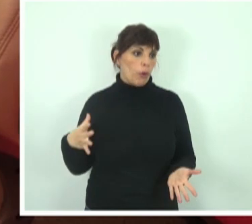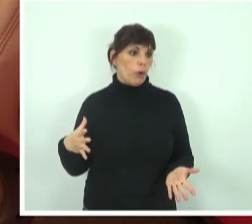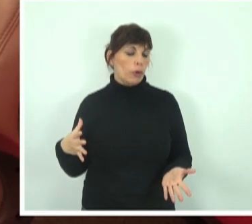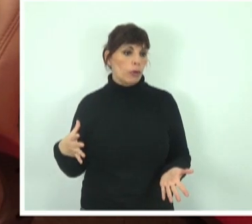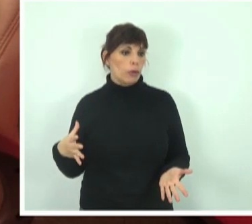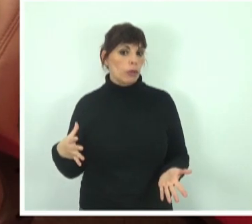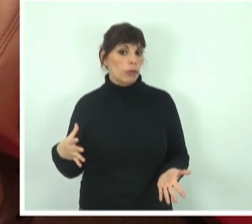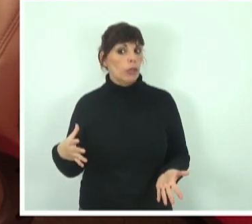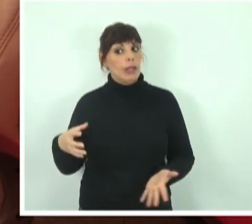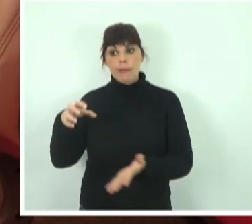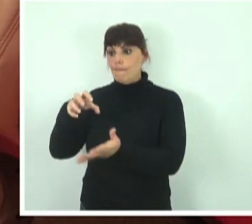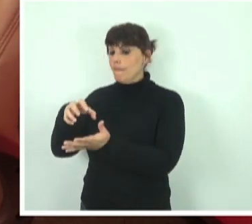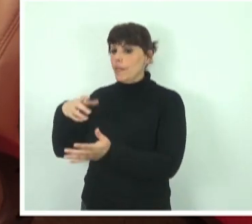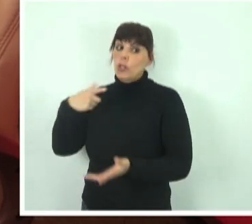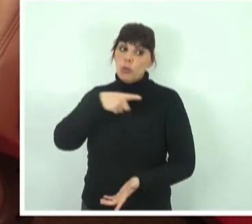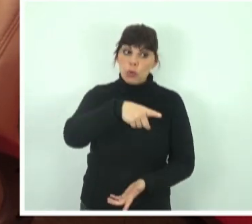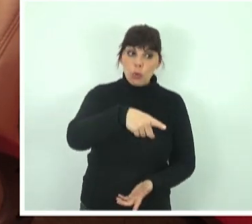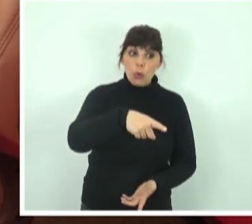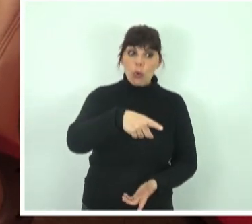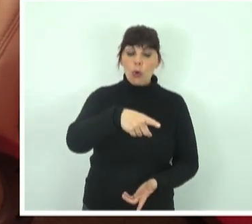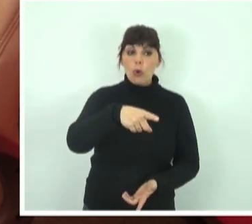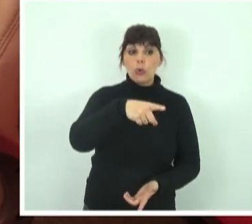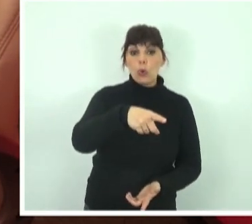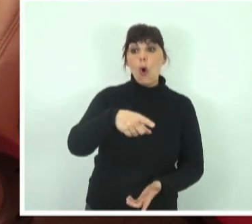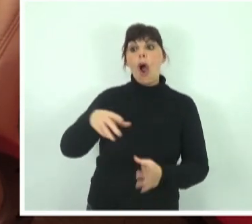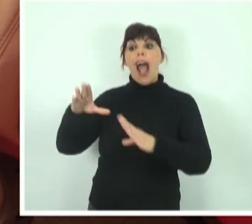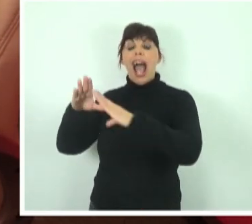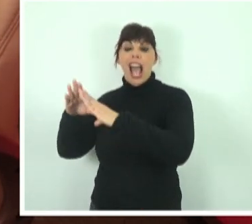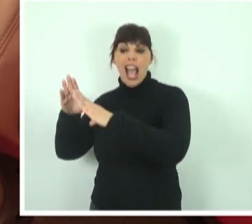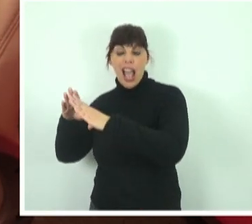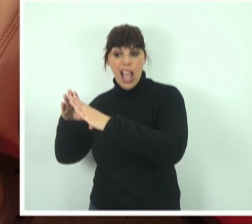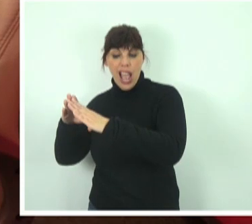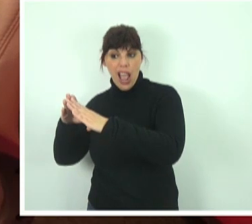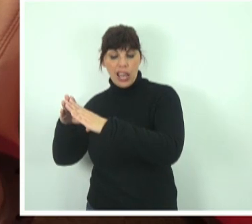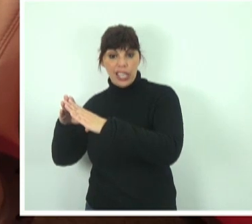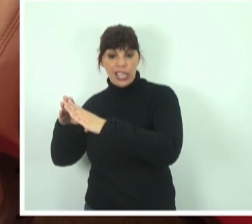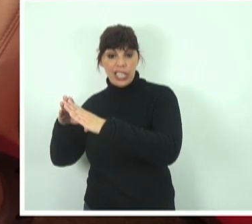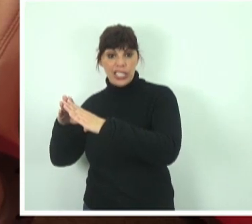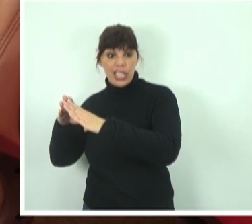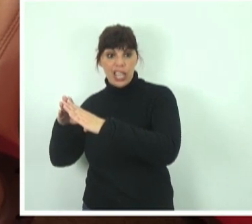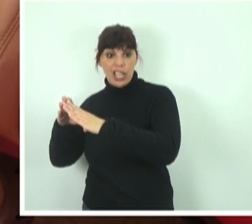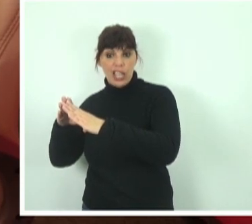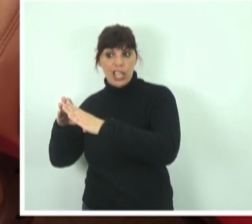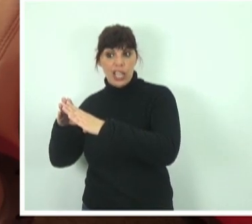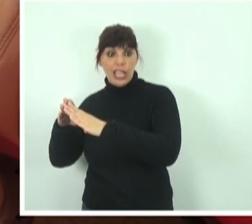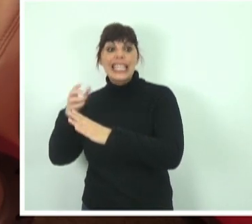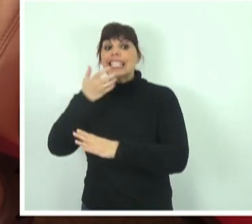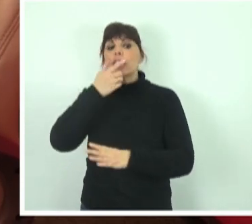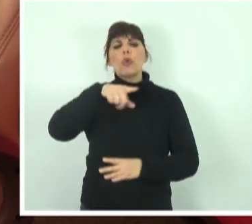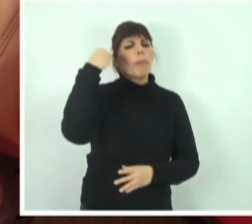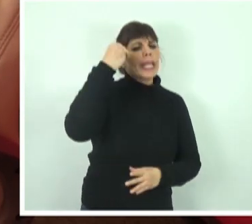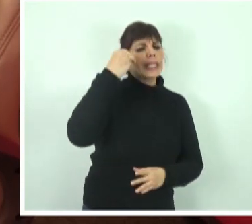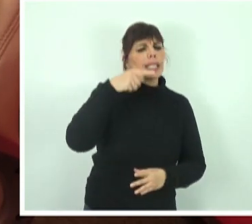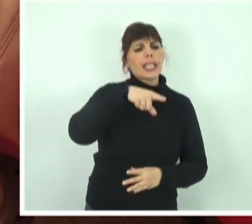No vengas a la iglesia, porque si no vas a contaminar a los otros con ese virus. No el COVID, sino ese virus